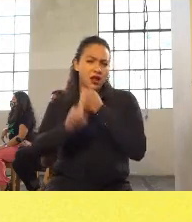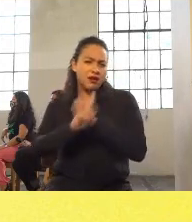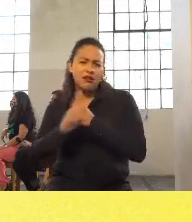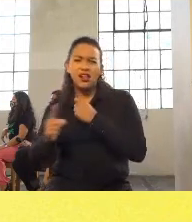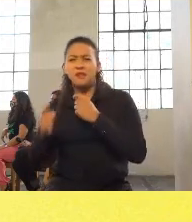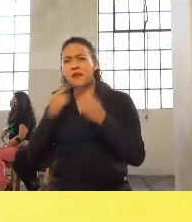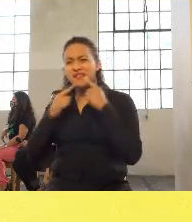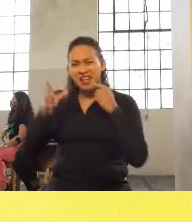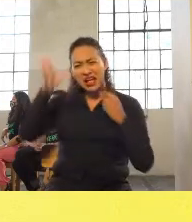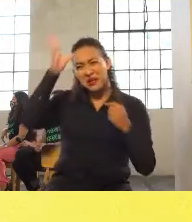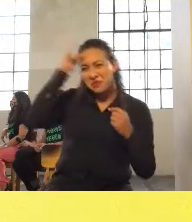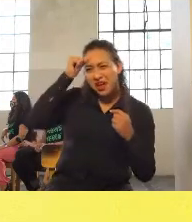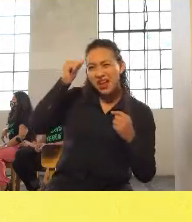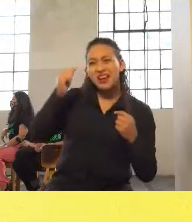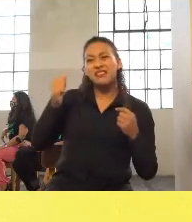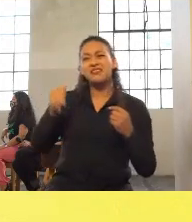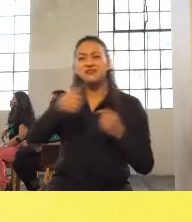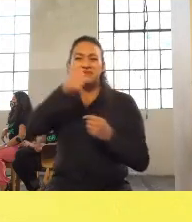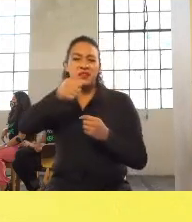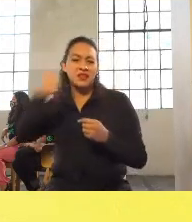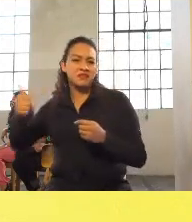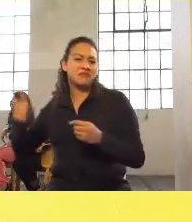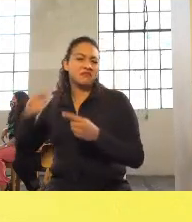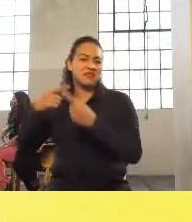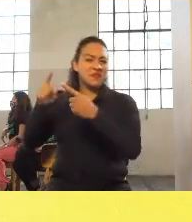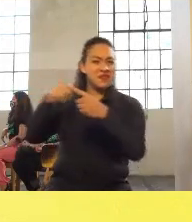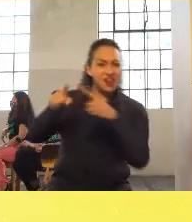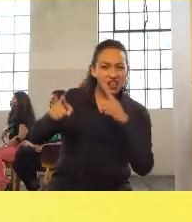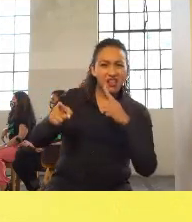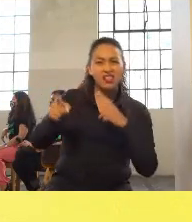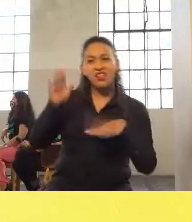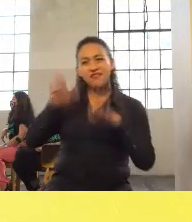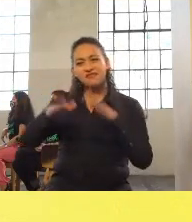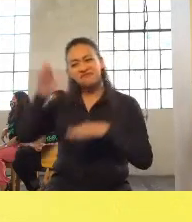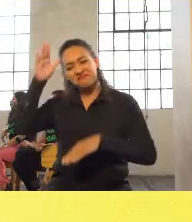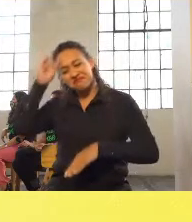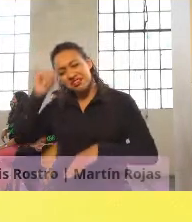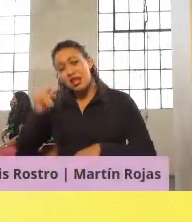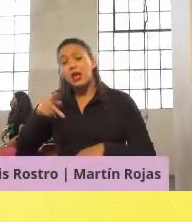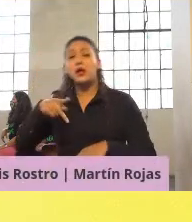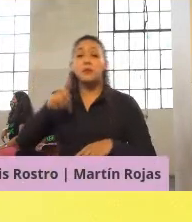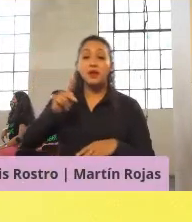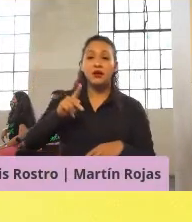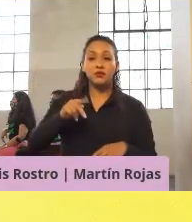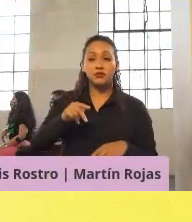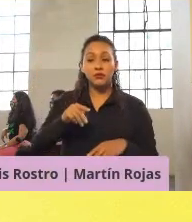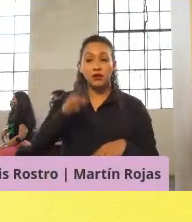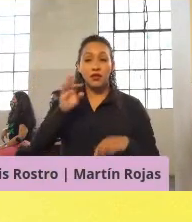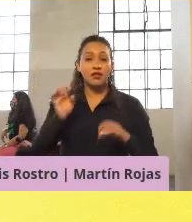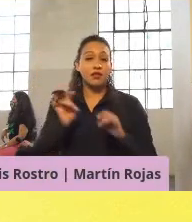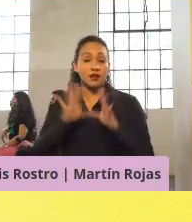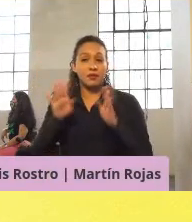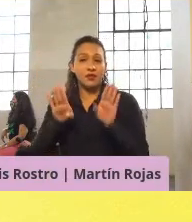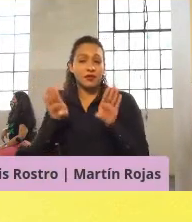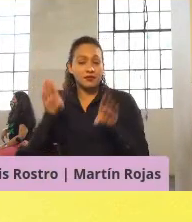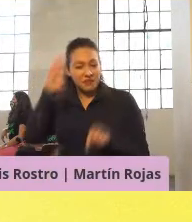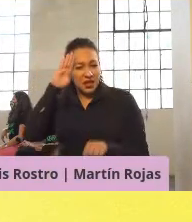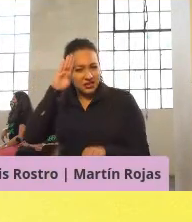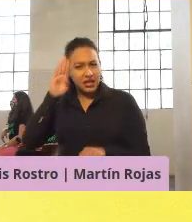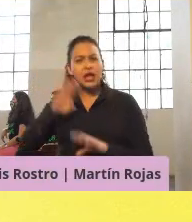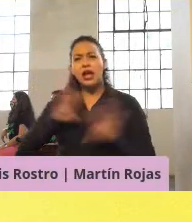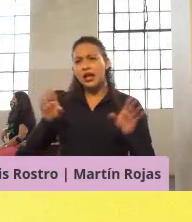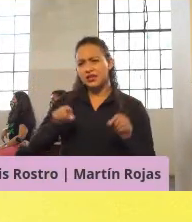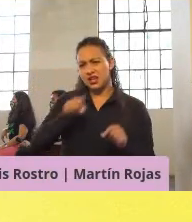que sucede mucho ahorita dentro de los feminismos, como que siento que hay mucha banda que piensa que la discusión ya está hecha, ¿no? Entonces, yo voy por esto y